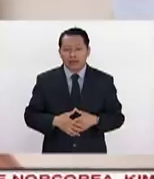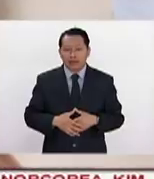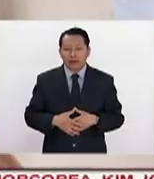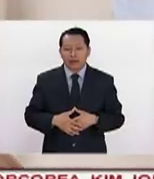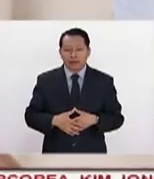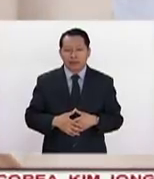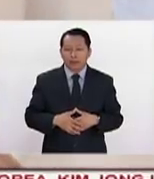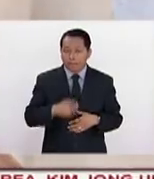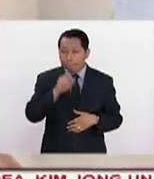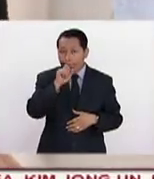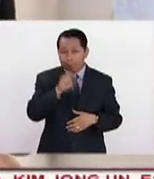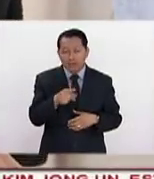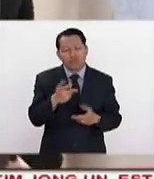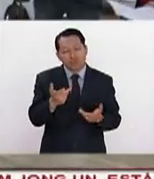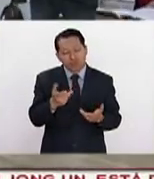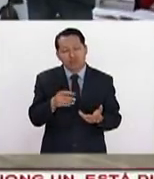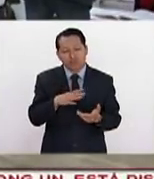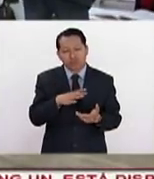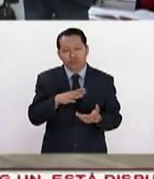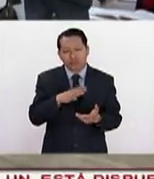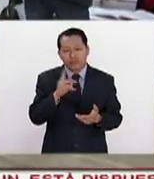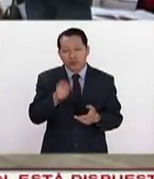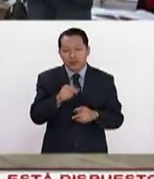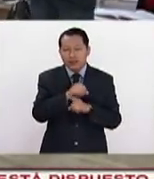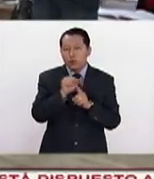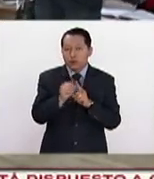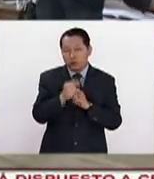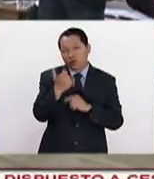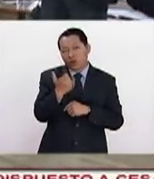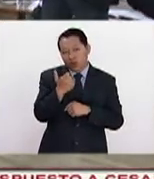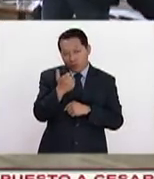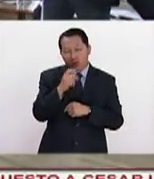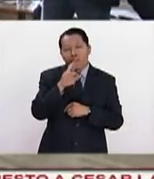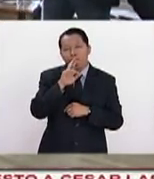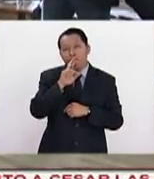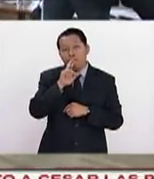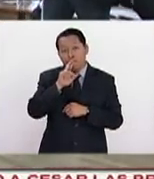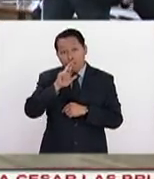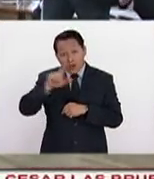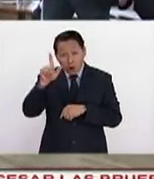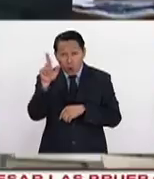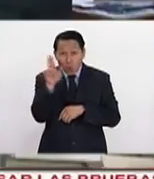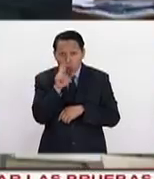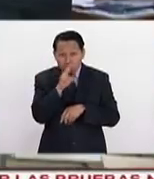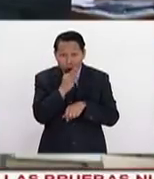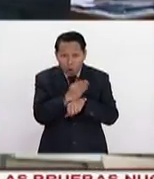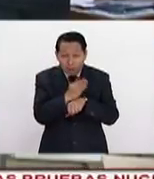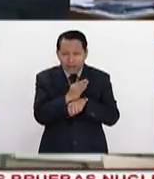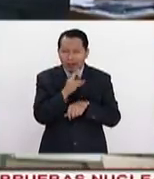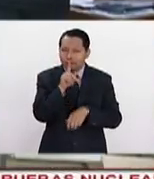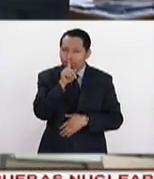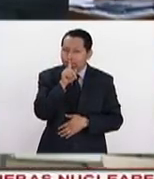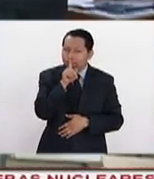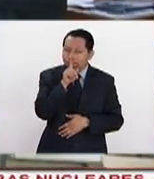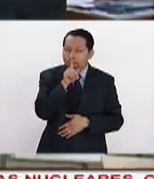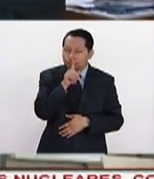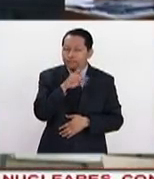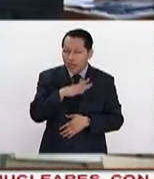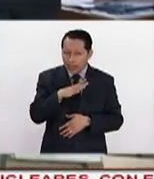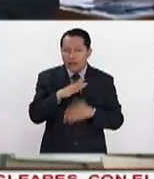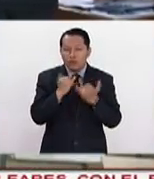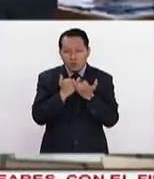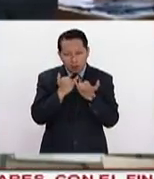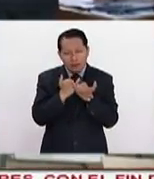Bueno, sin duda, la situación económica no es la mejor en Rusia en este momento, ¿no? Ha tenido